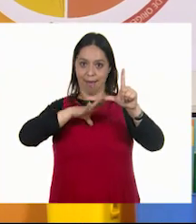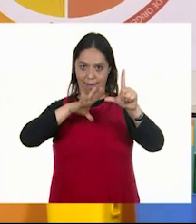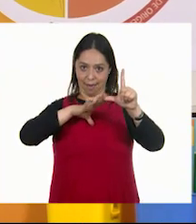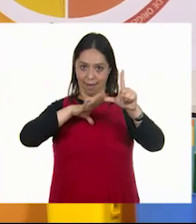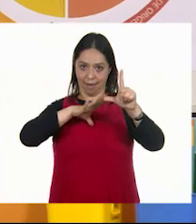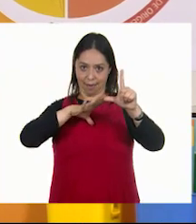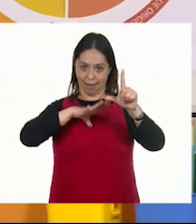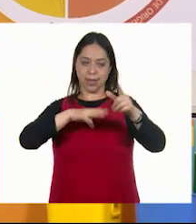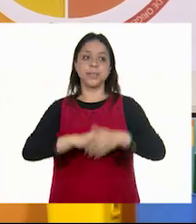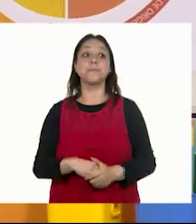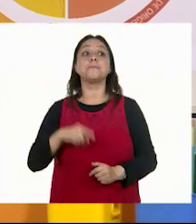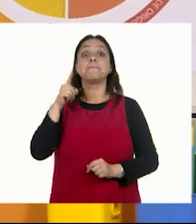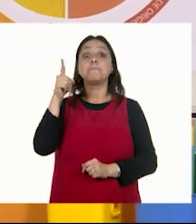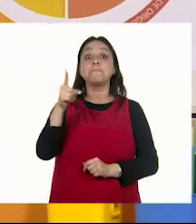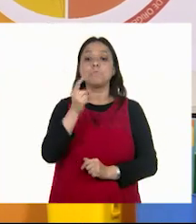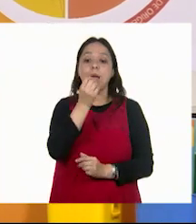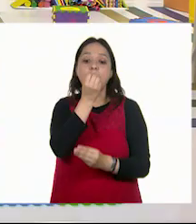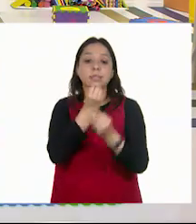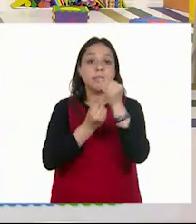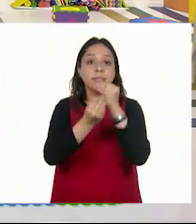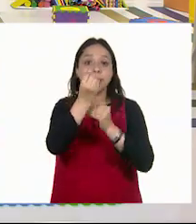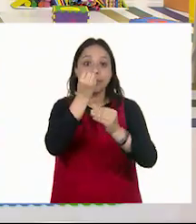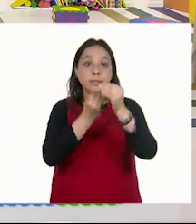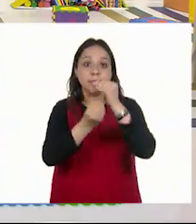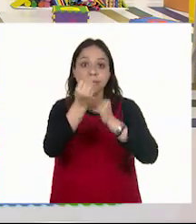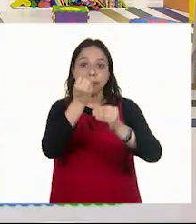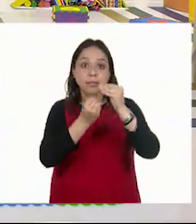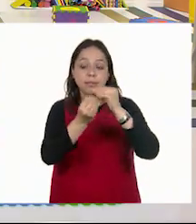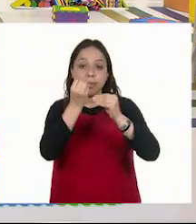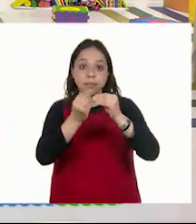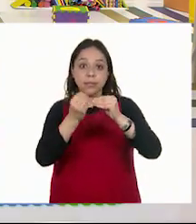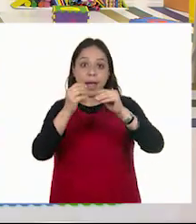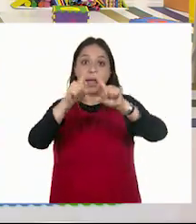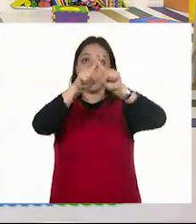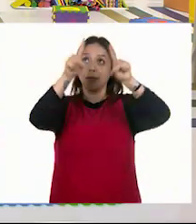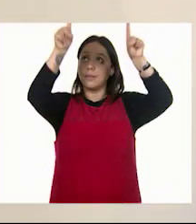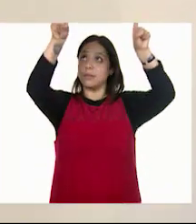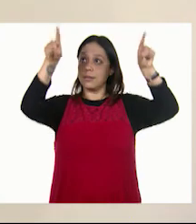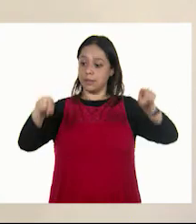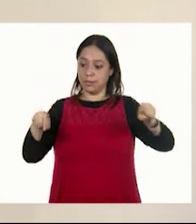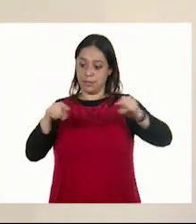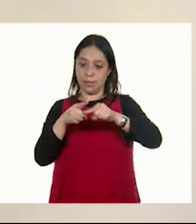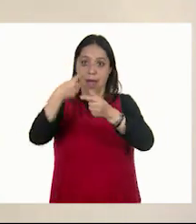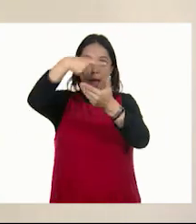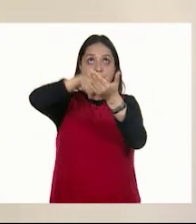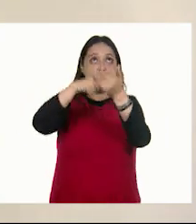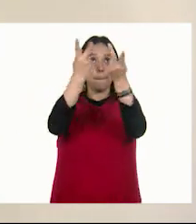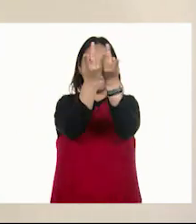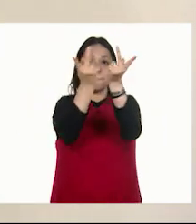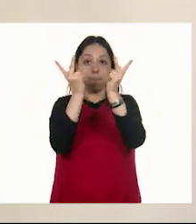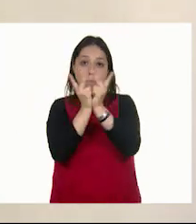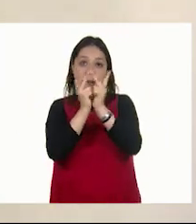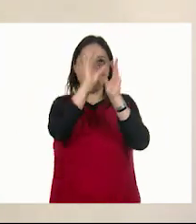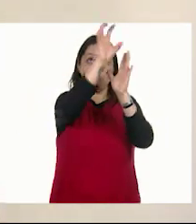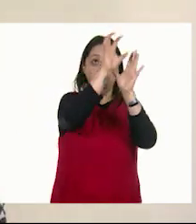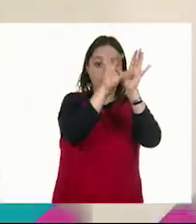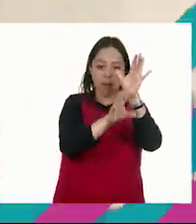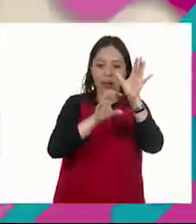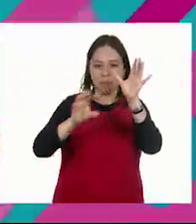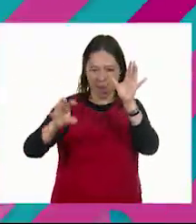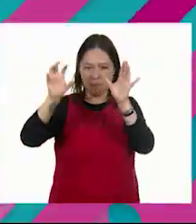Con alimentos que vamos a ir colocando en el lugar correspondiente de nuestro plato del bien comer.